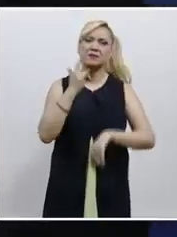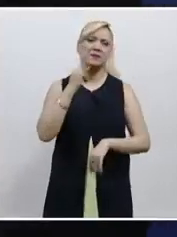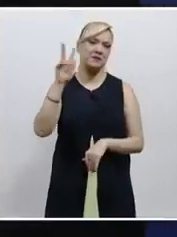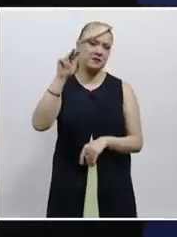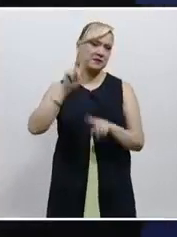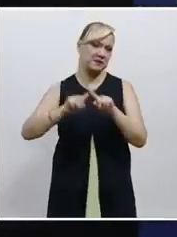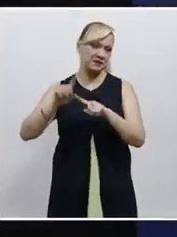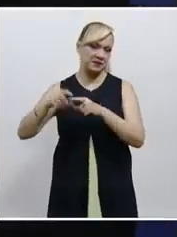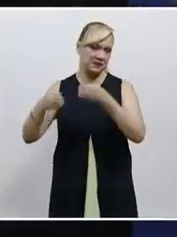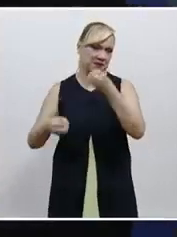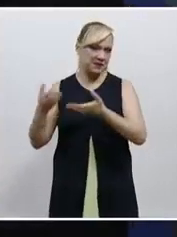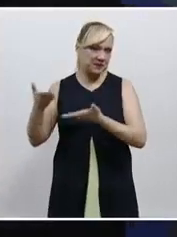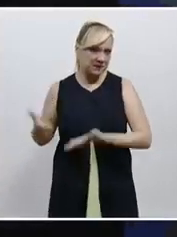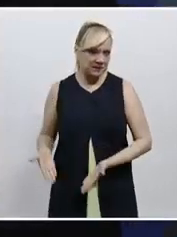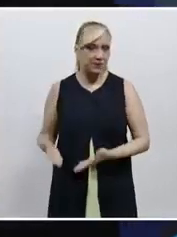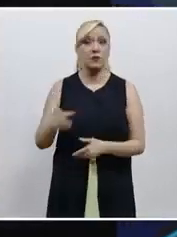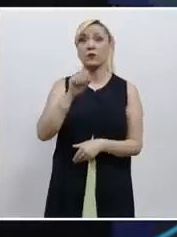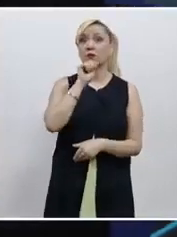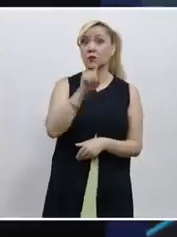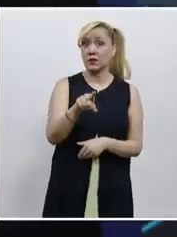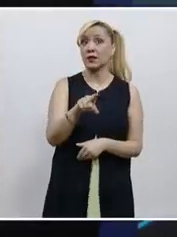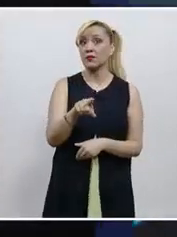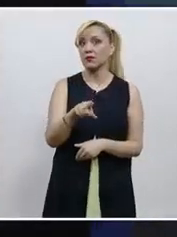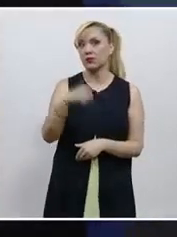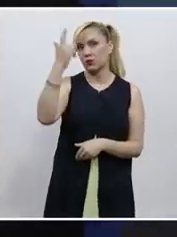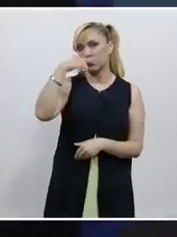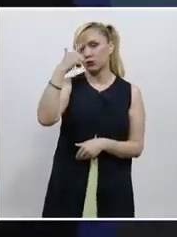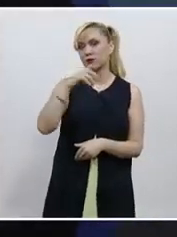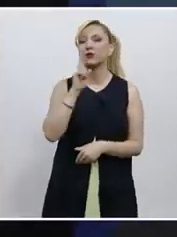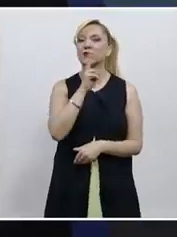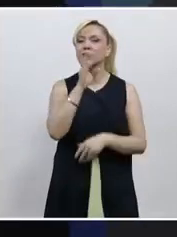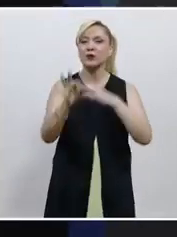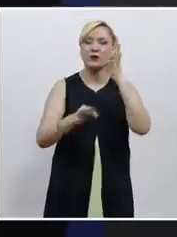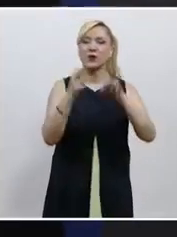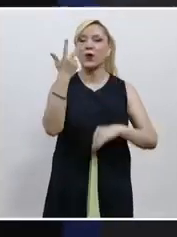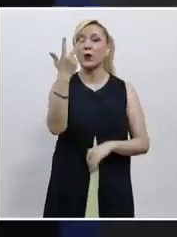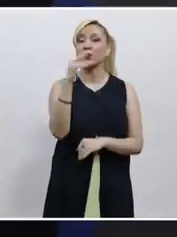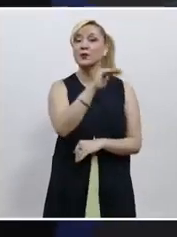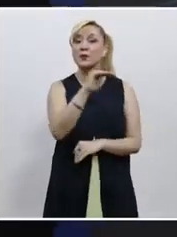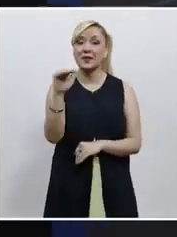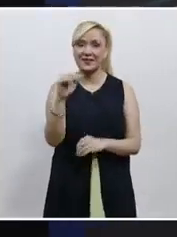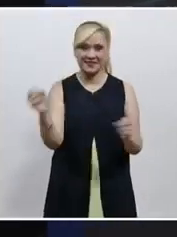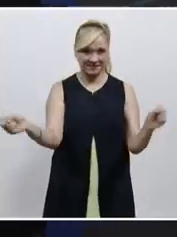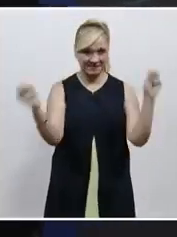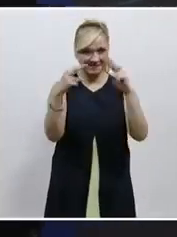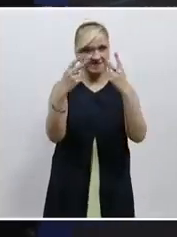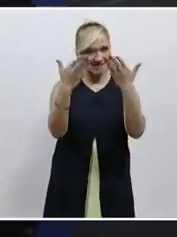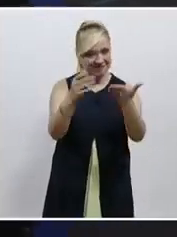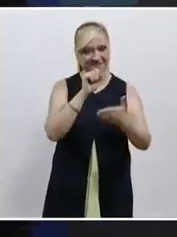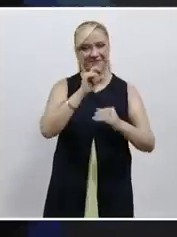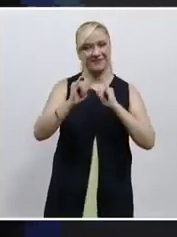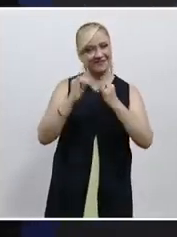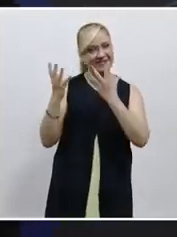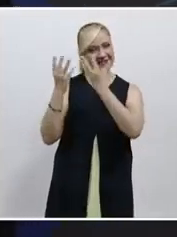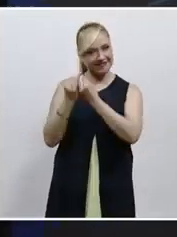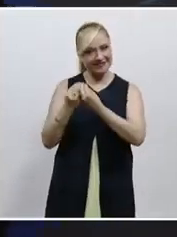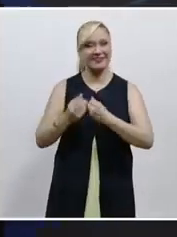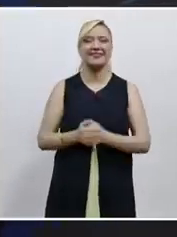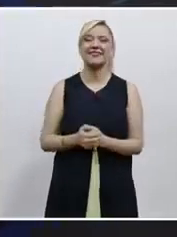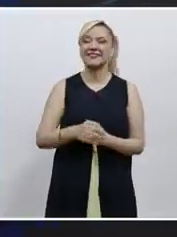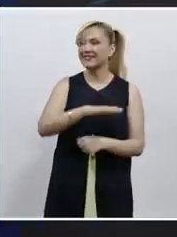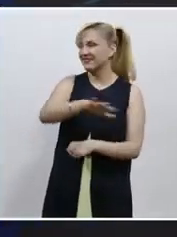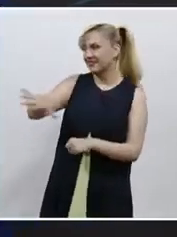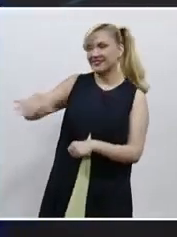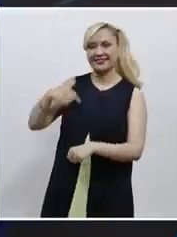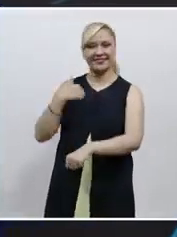señal de Justicia TV. Sintonice también nuestra emisión nocturna de Poder Informativo en punto de las 8:30 horas con Oscar González. A nombre de todo